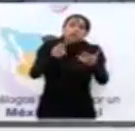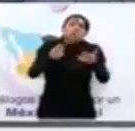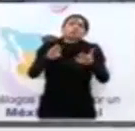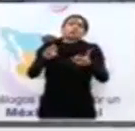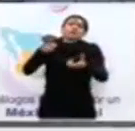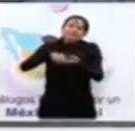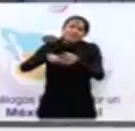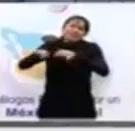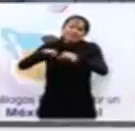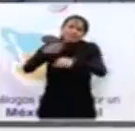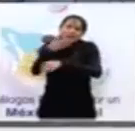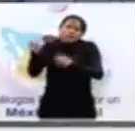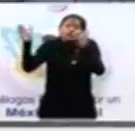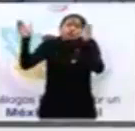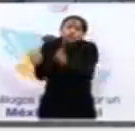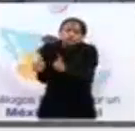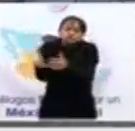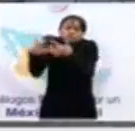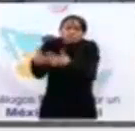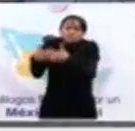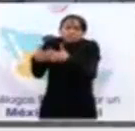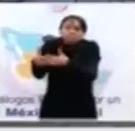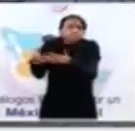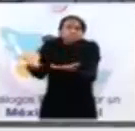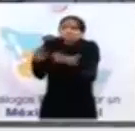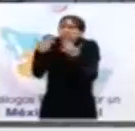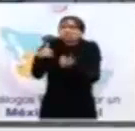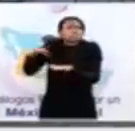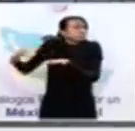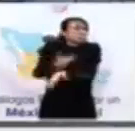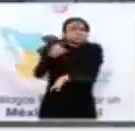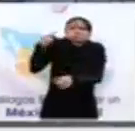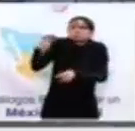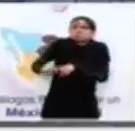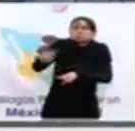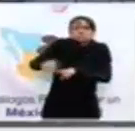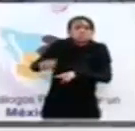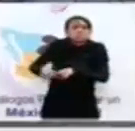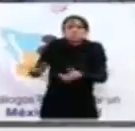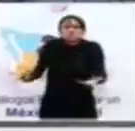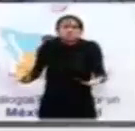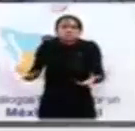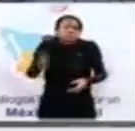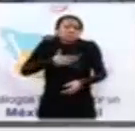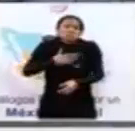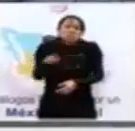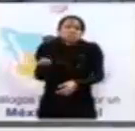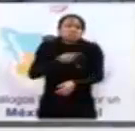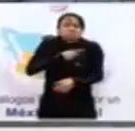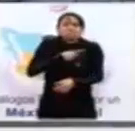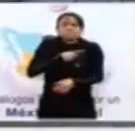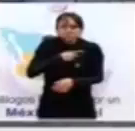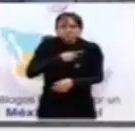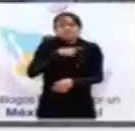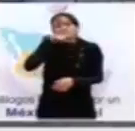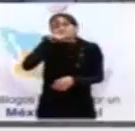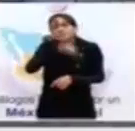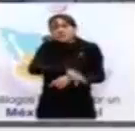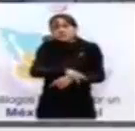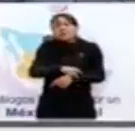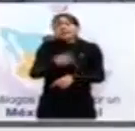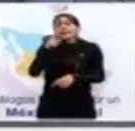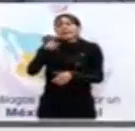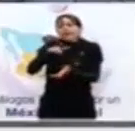no tiene ninguna representación. Poder contar con los cambios que se han planteado en materia de la financiera